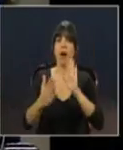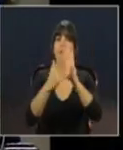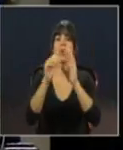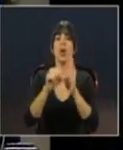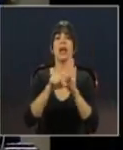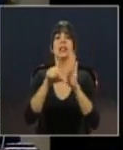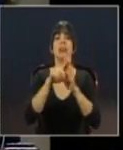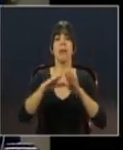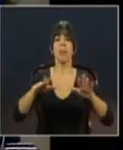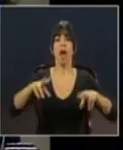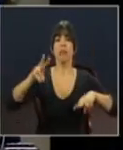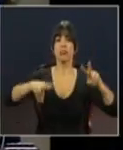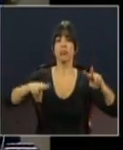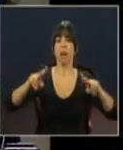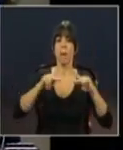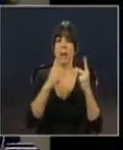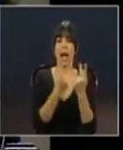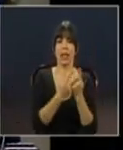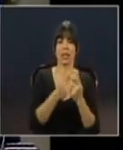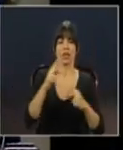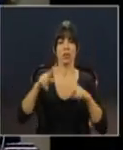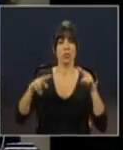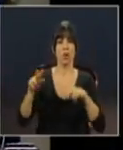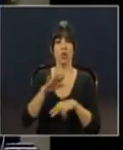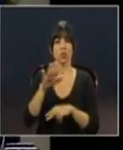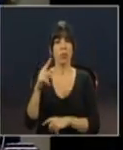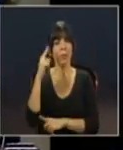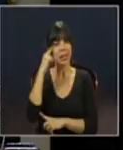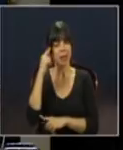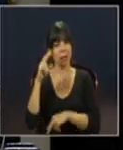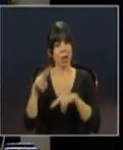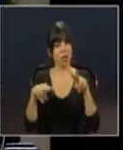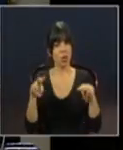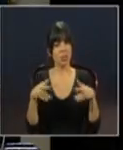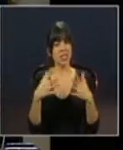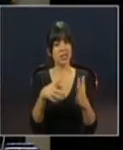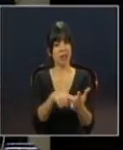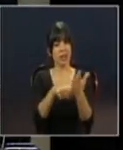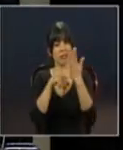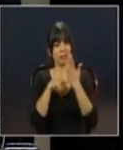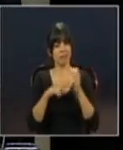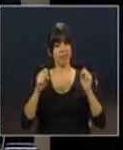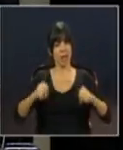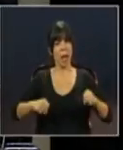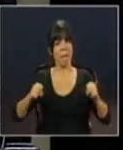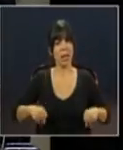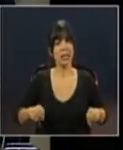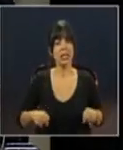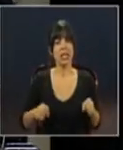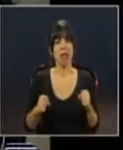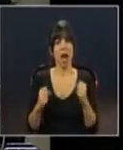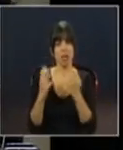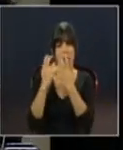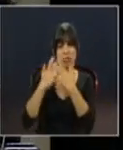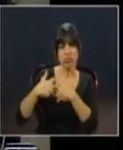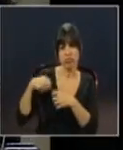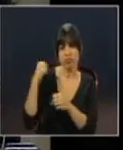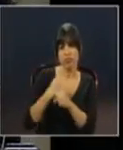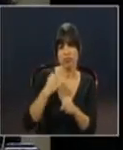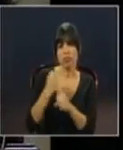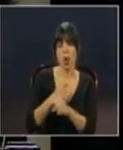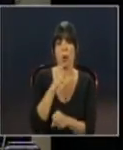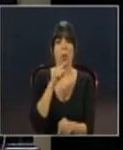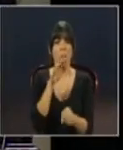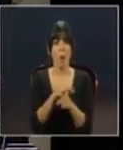Congreso multipartidario y plural en pensamiento, que ha dado muestras de capacidad y articulación y